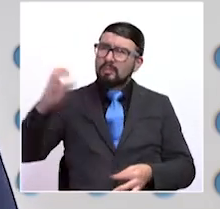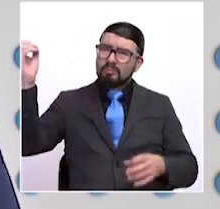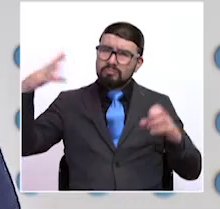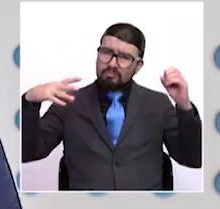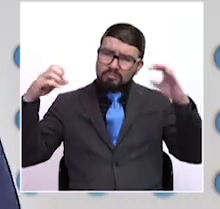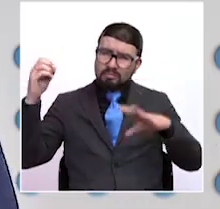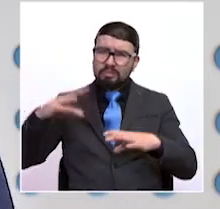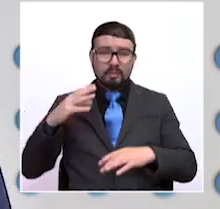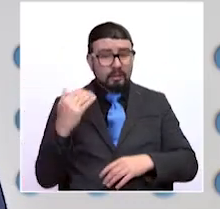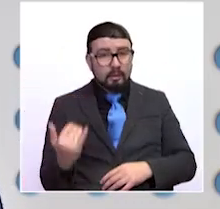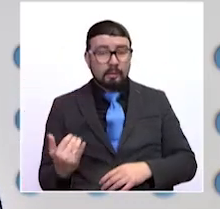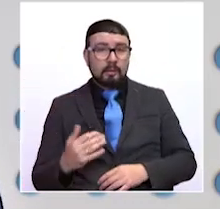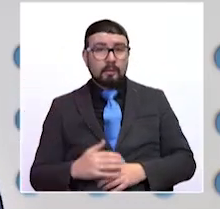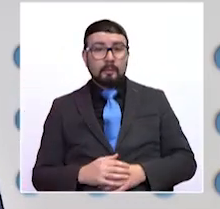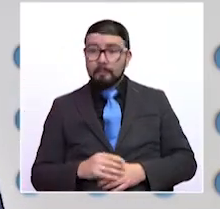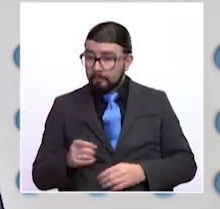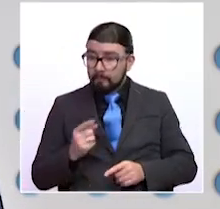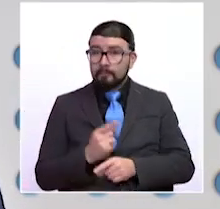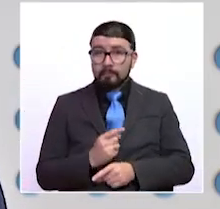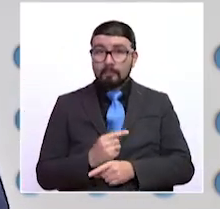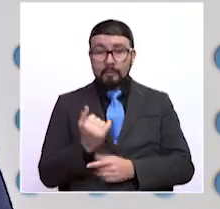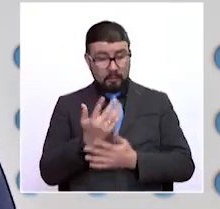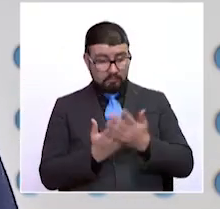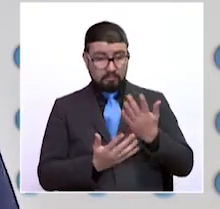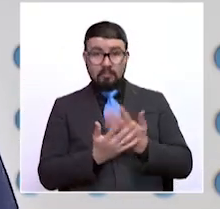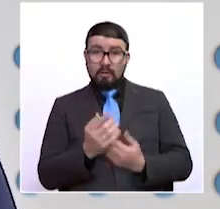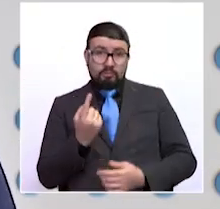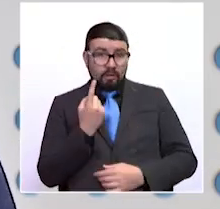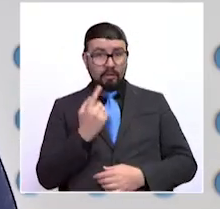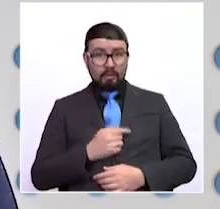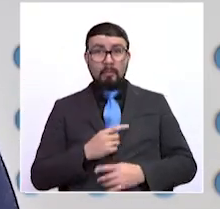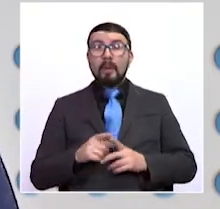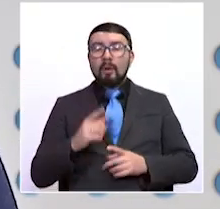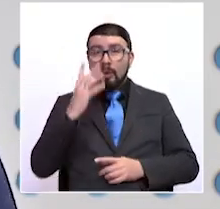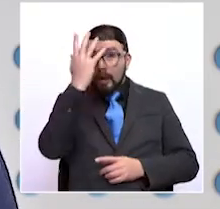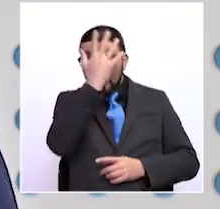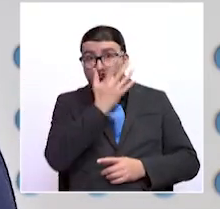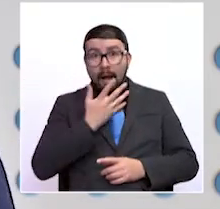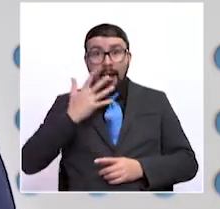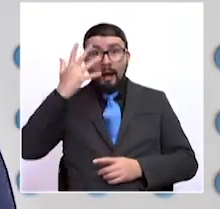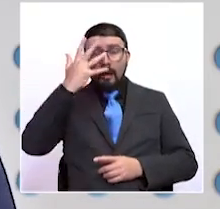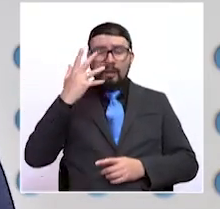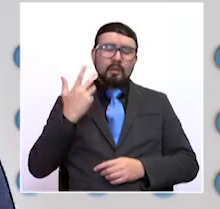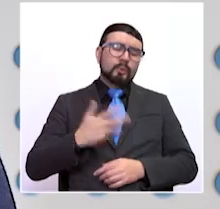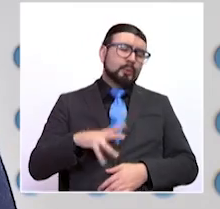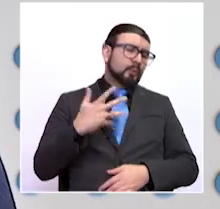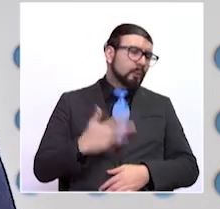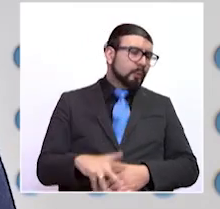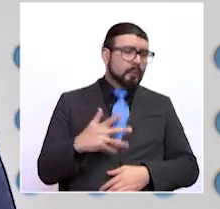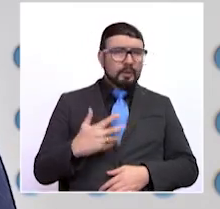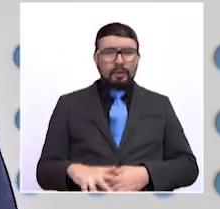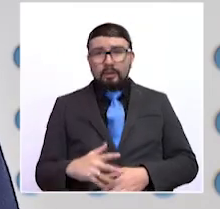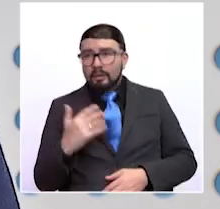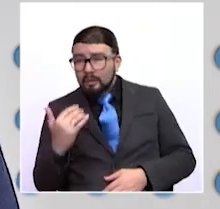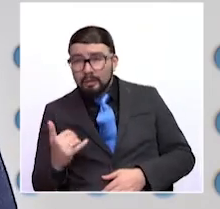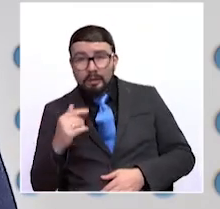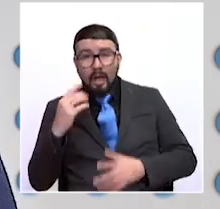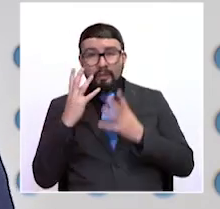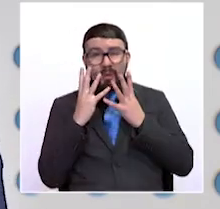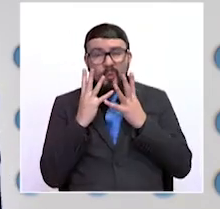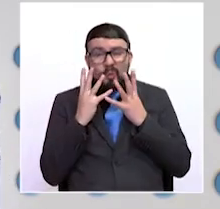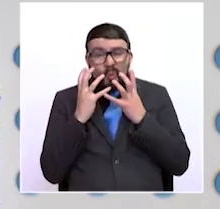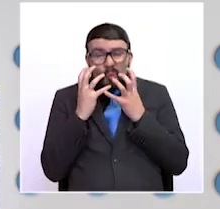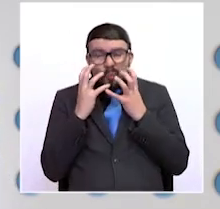favor, eso en cuanto a la mano nomás, pero en cuanto a la cara, a veces quedan unas retracciones